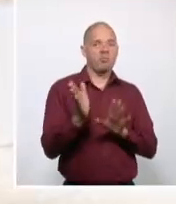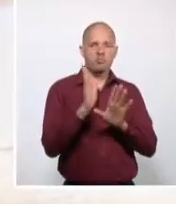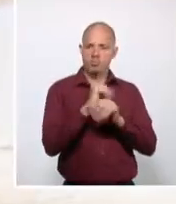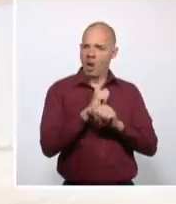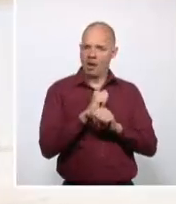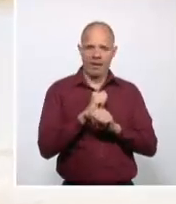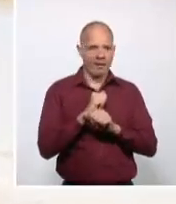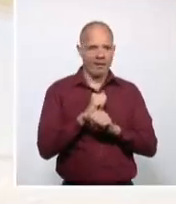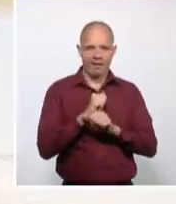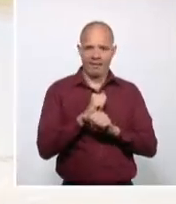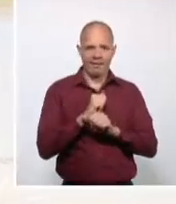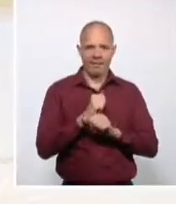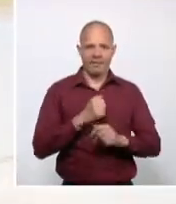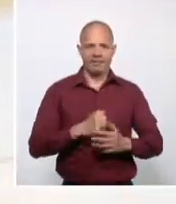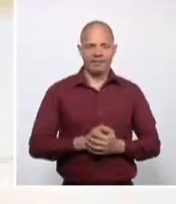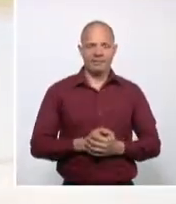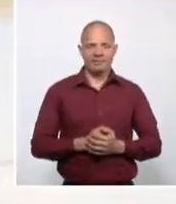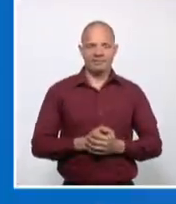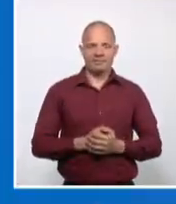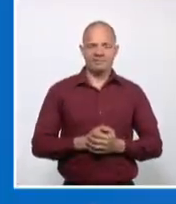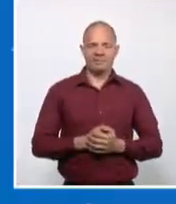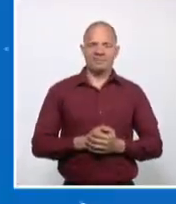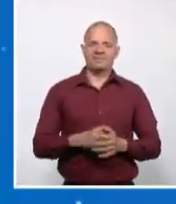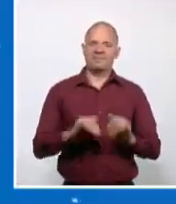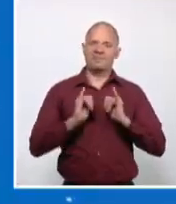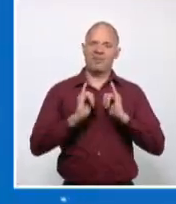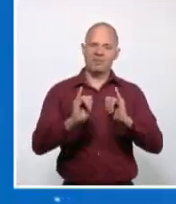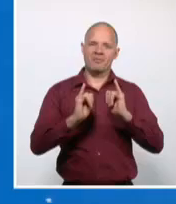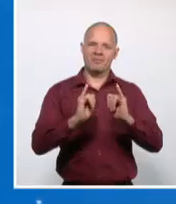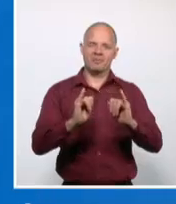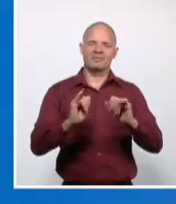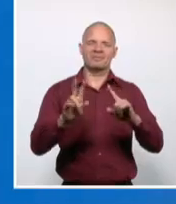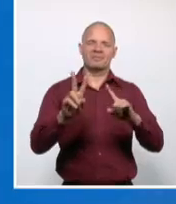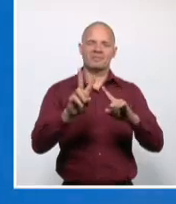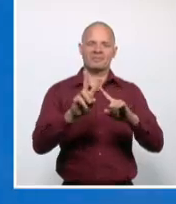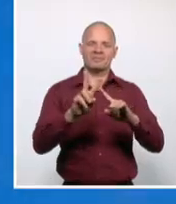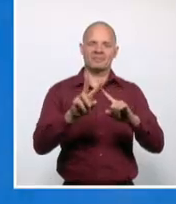Desde Cienfuegos, Inmari Barcia, Sistema Informativo de la Televisión.